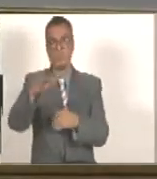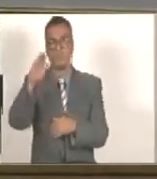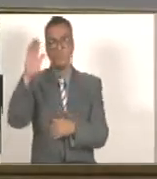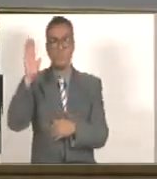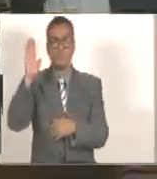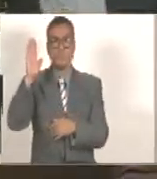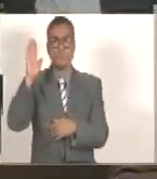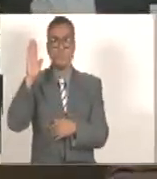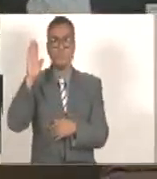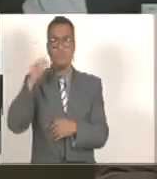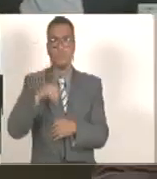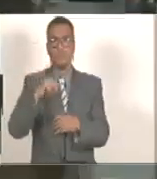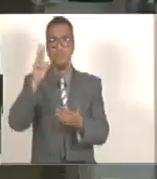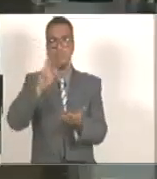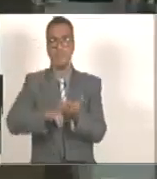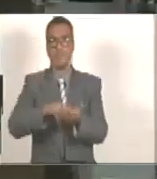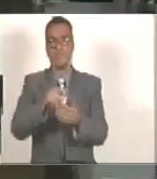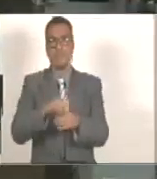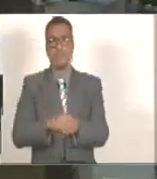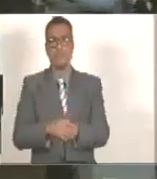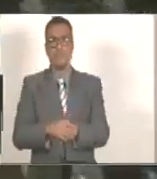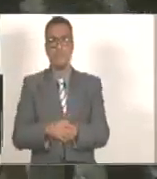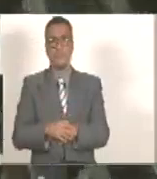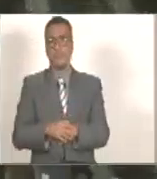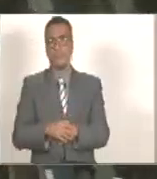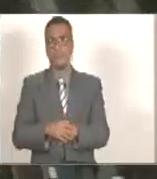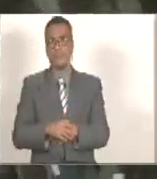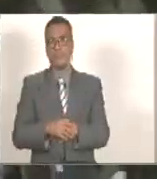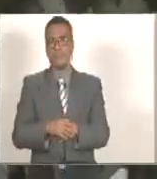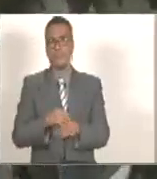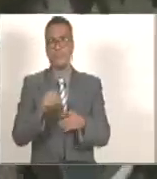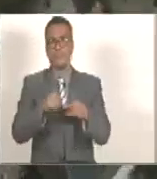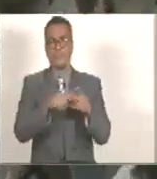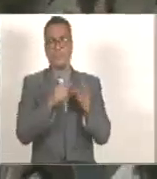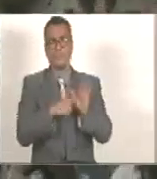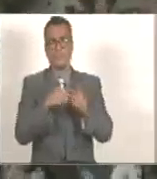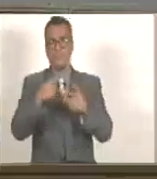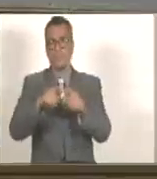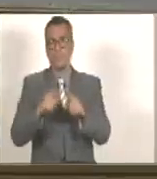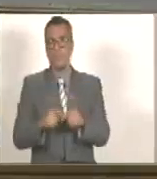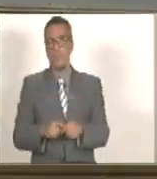costumbre. Queda aprobado por mayoría calificada.